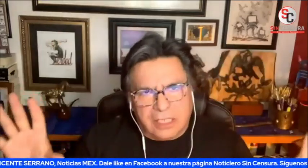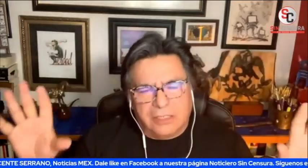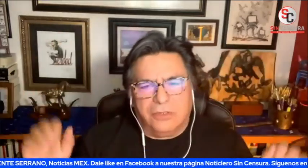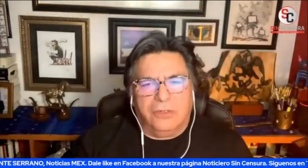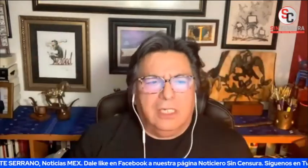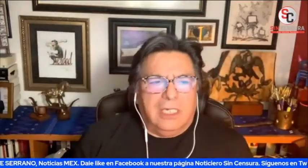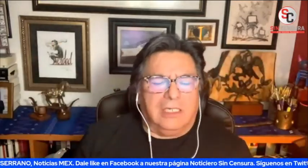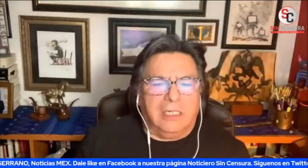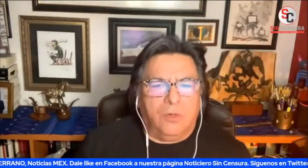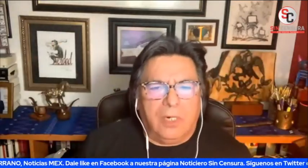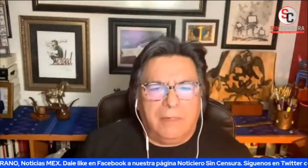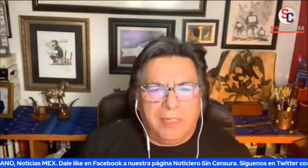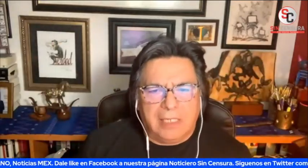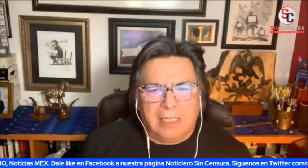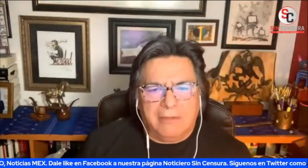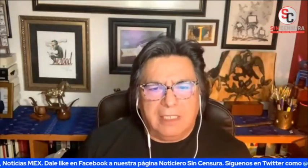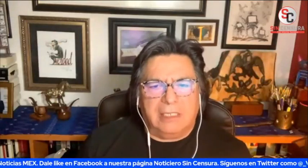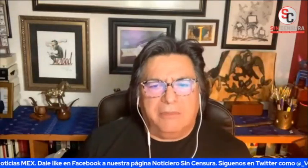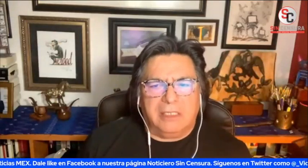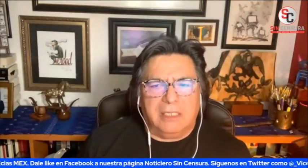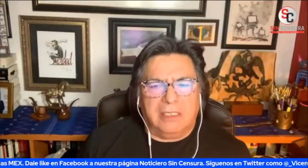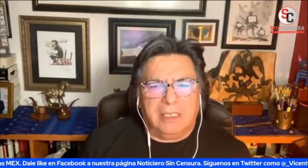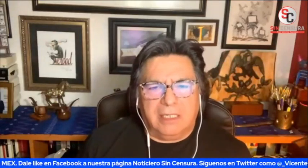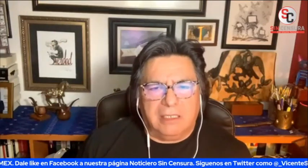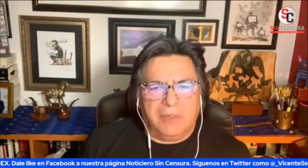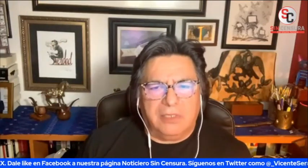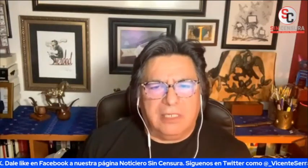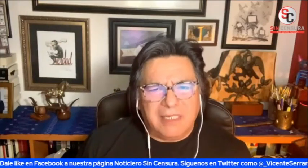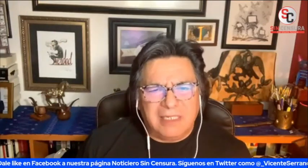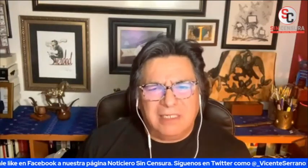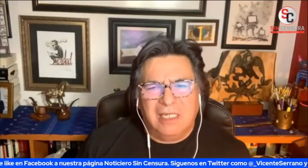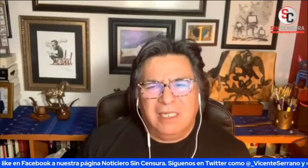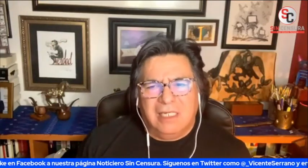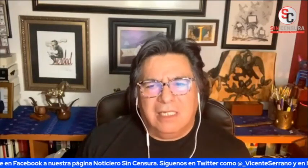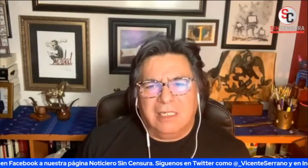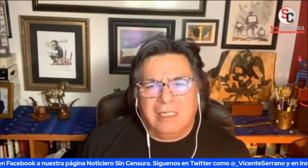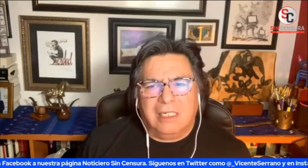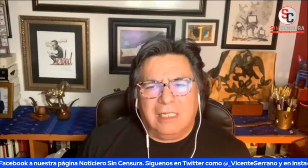el contexto en el cual pierde la vida esta periodista. A